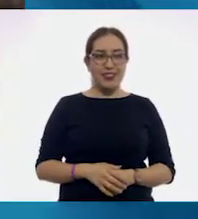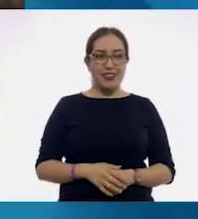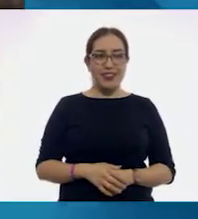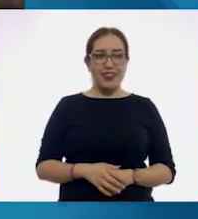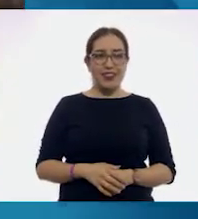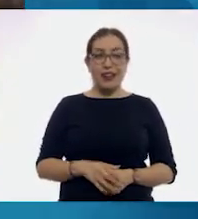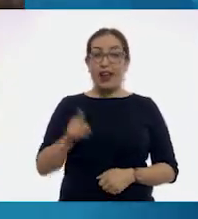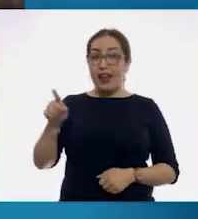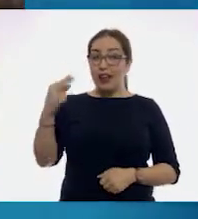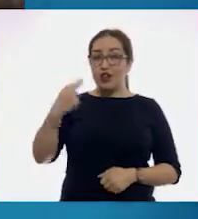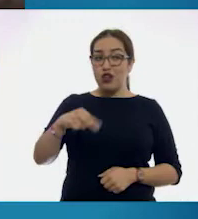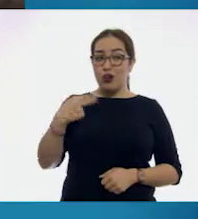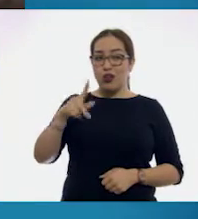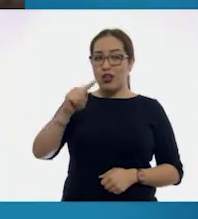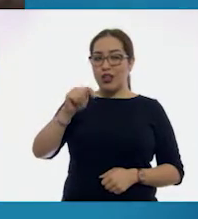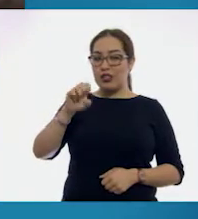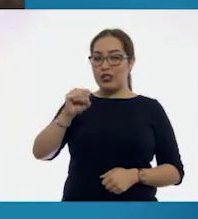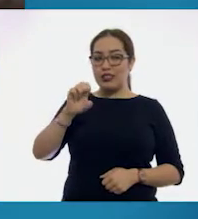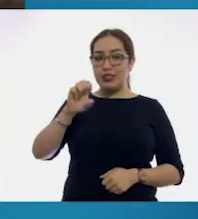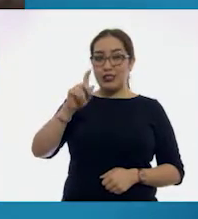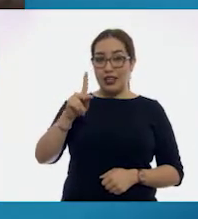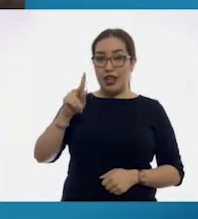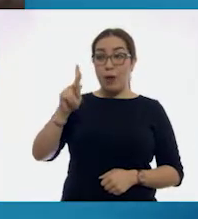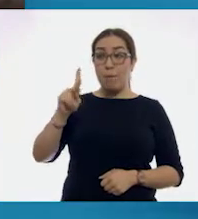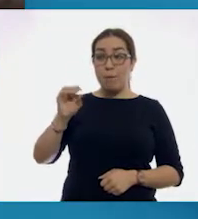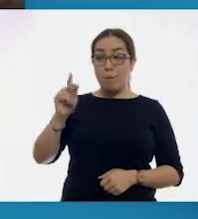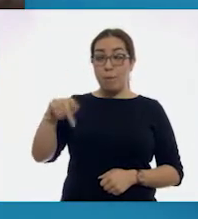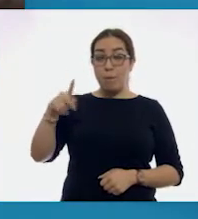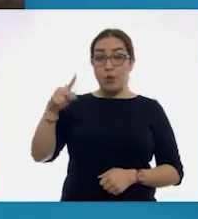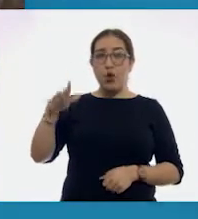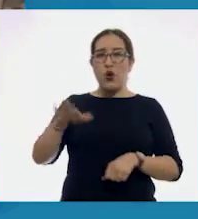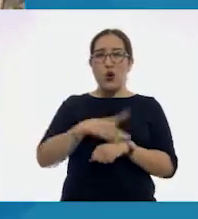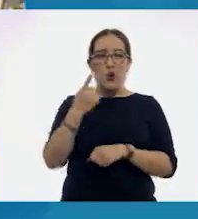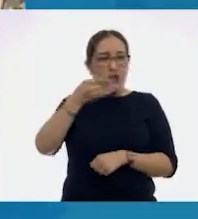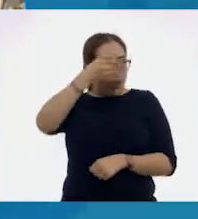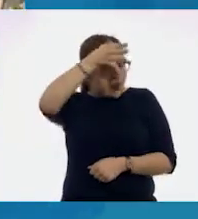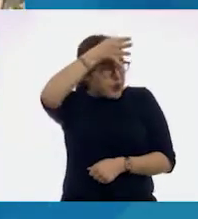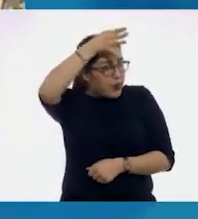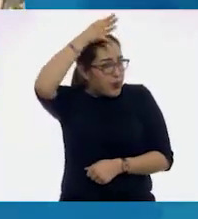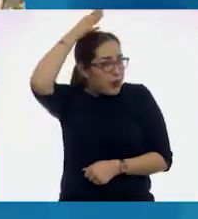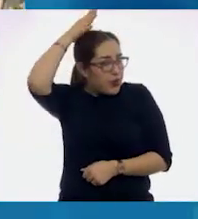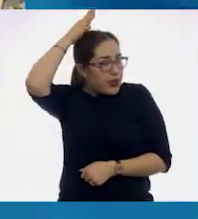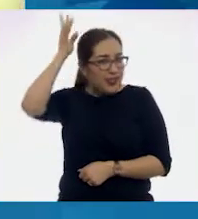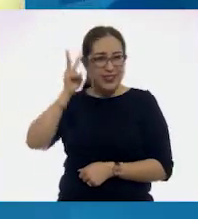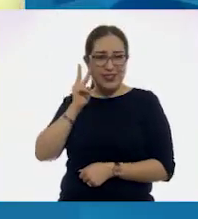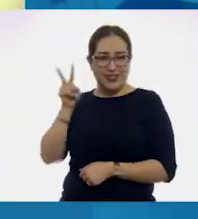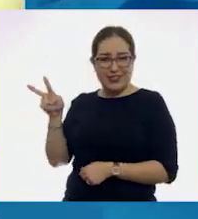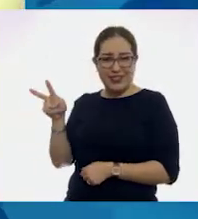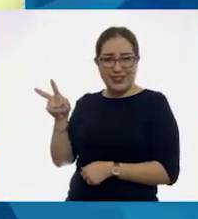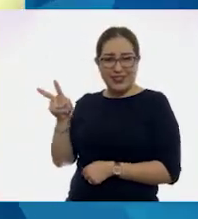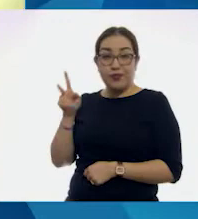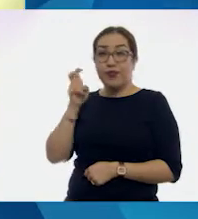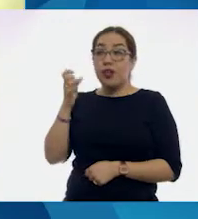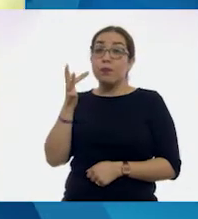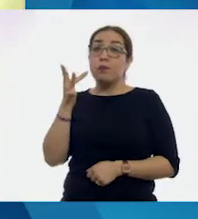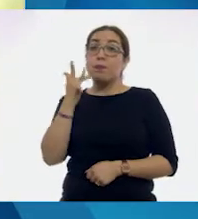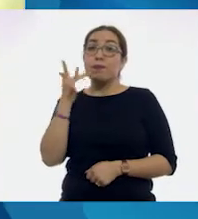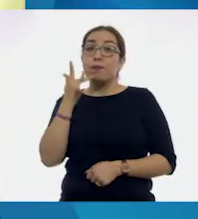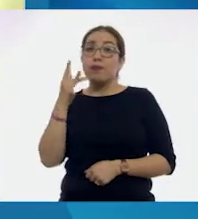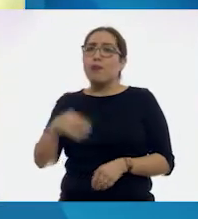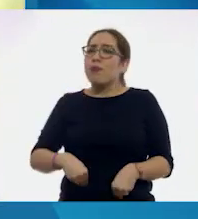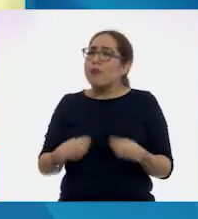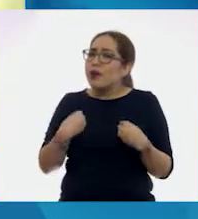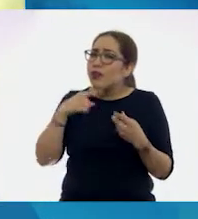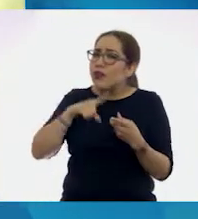Este animal se llama Tzelpoc porque tiene una cresta arriba de la cabeza. Es un reptil que vive en los